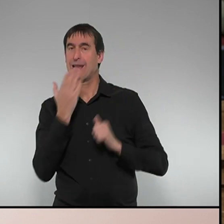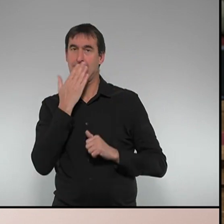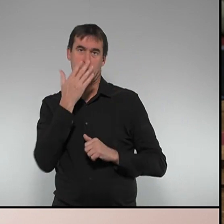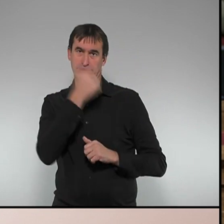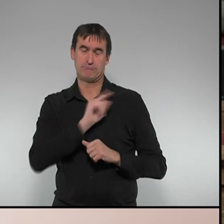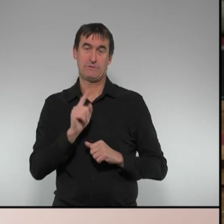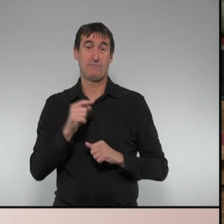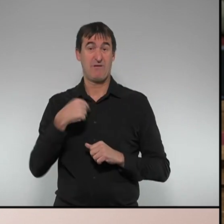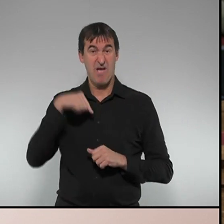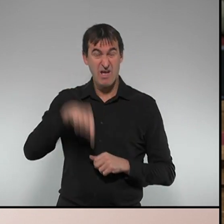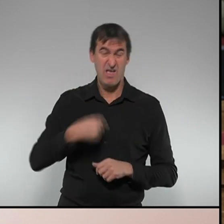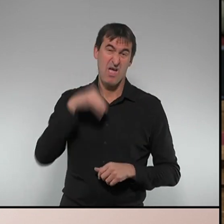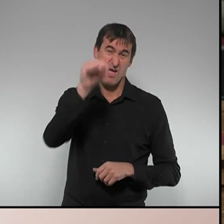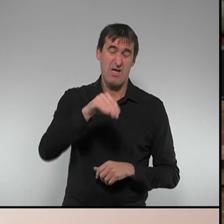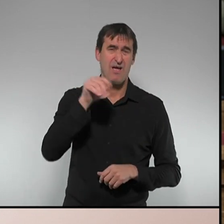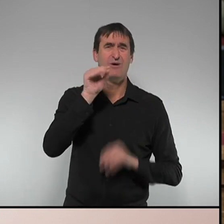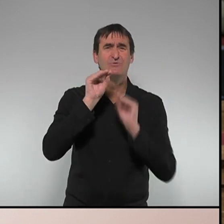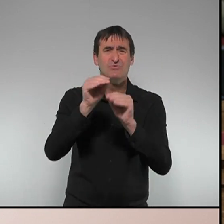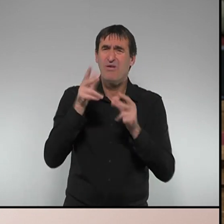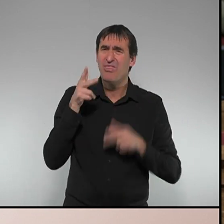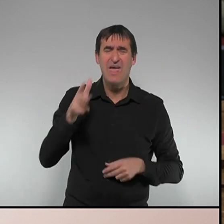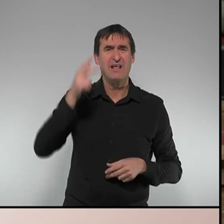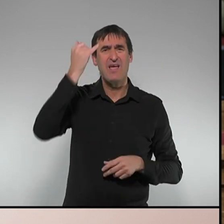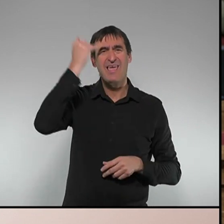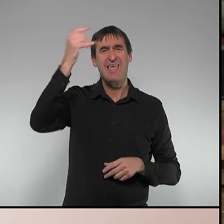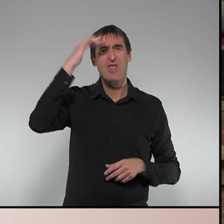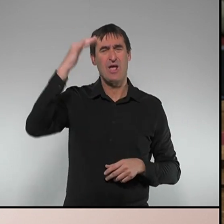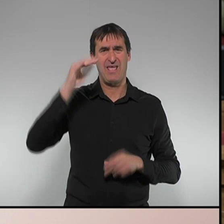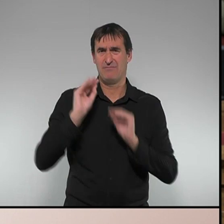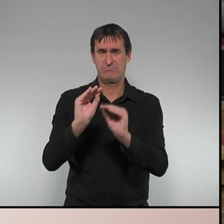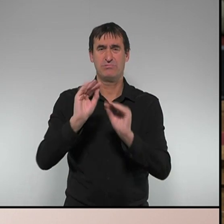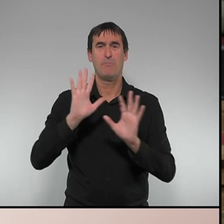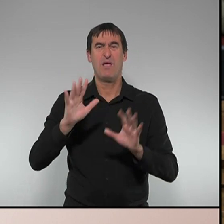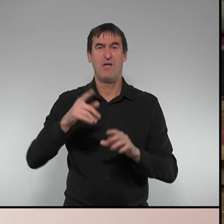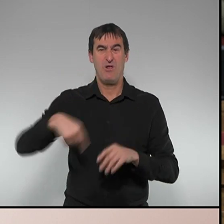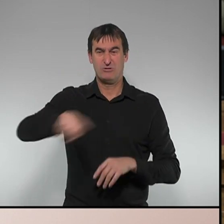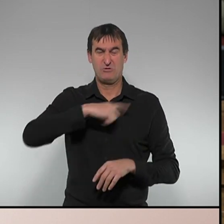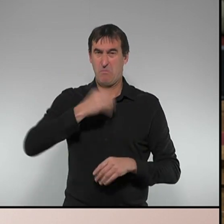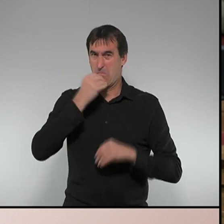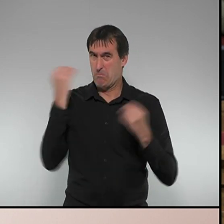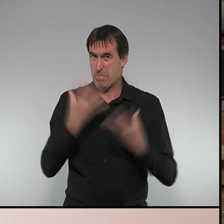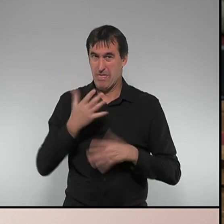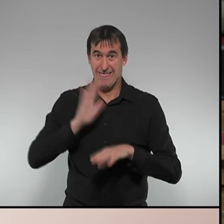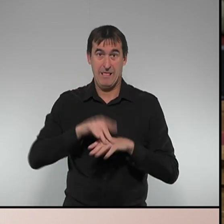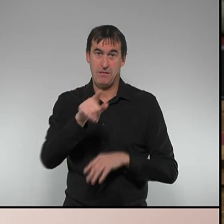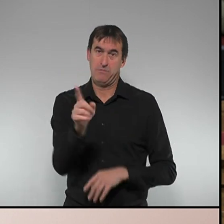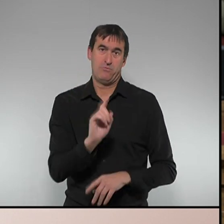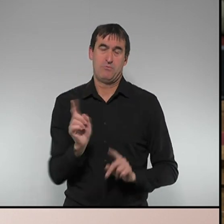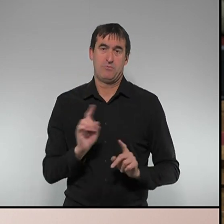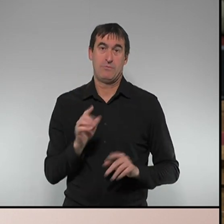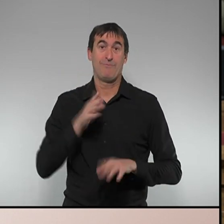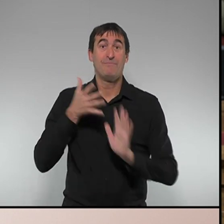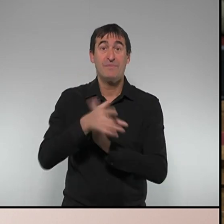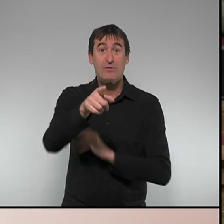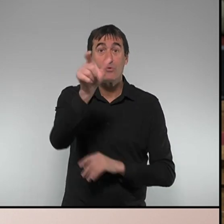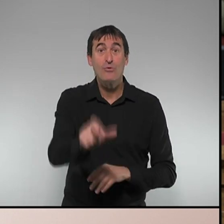que usted tiene todo el derecho del mundo a tener la ideología que quiera, pero a lo que no tiene derecho es avergonzarnos a todos. Porque usted representa a todos